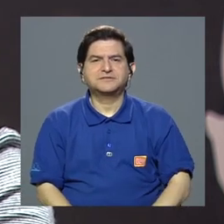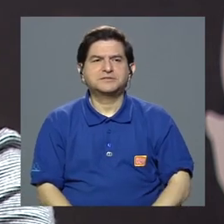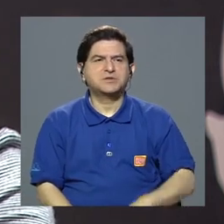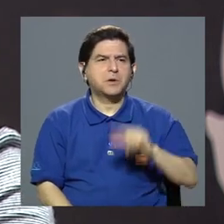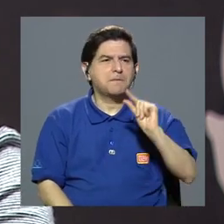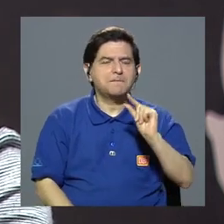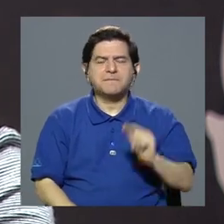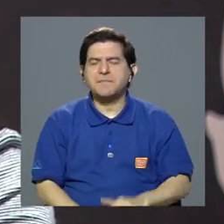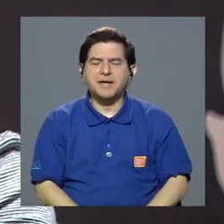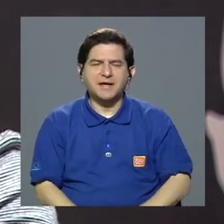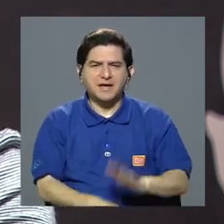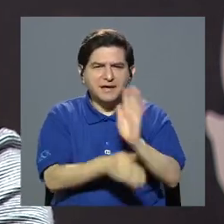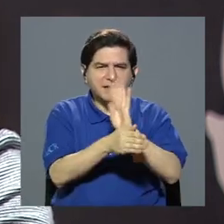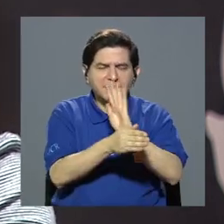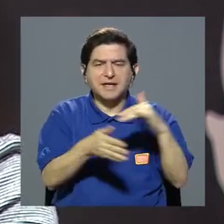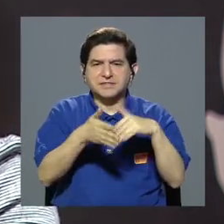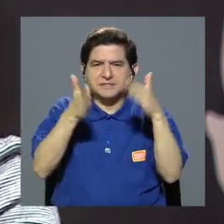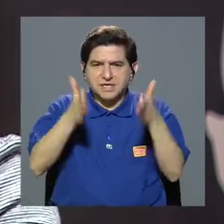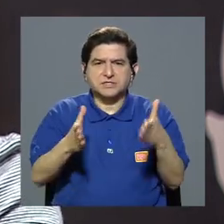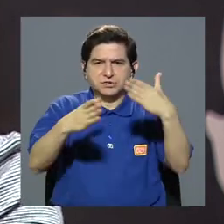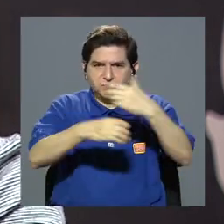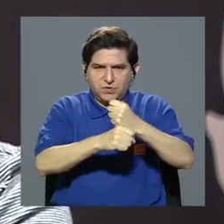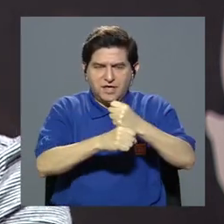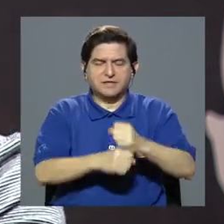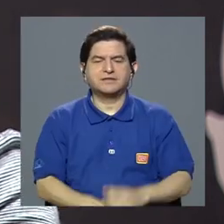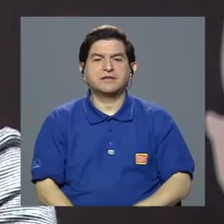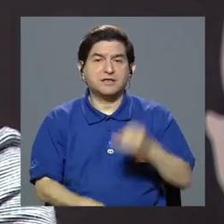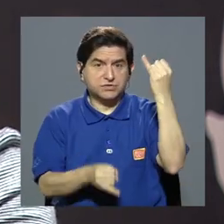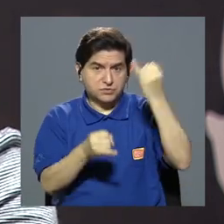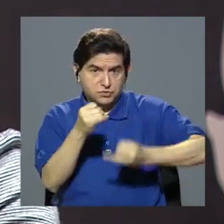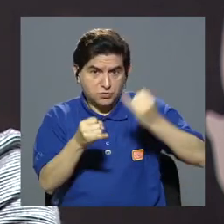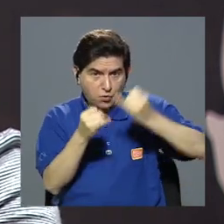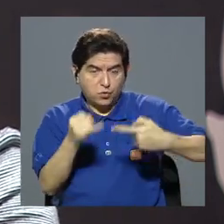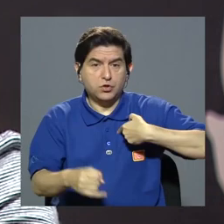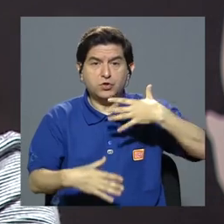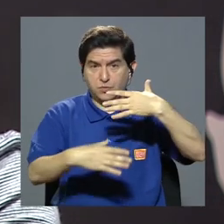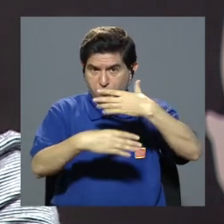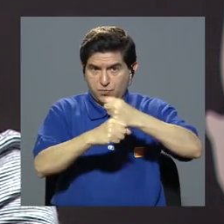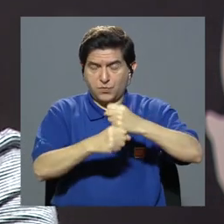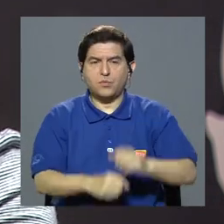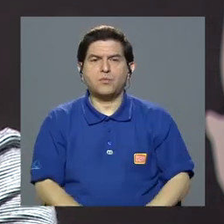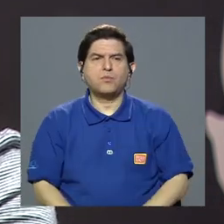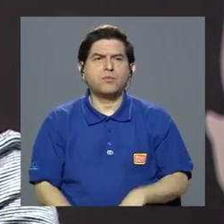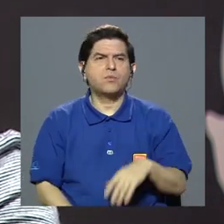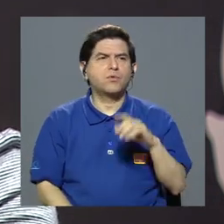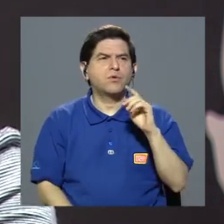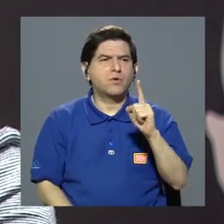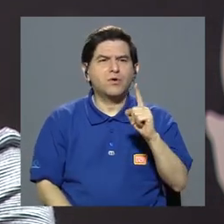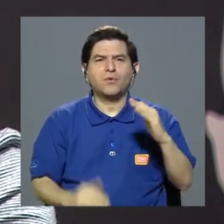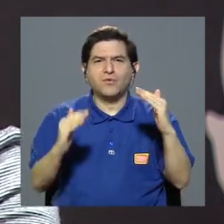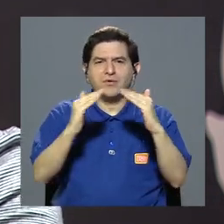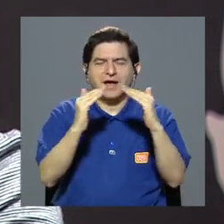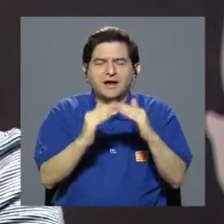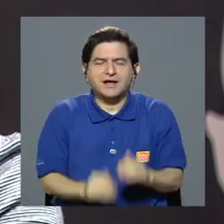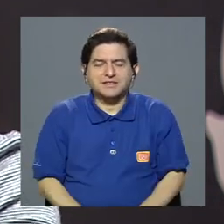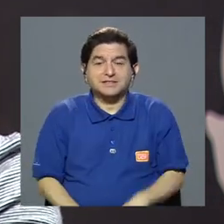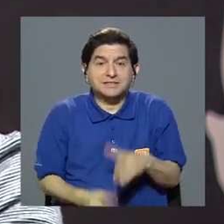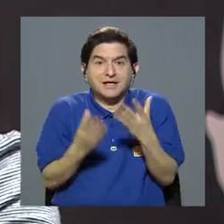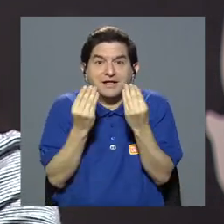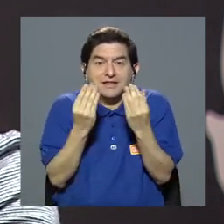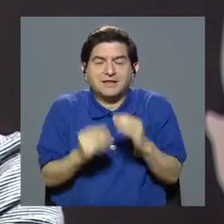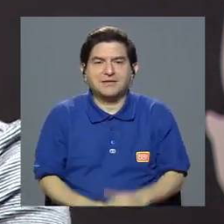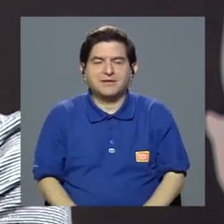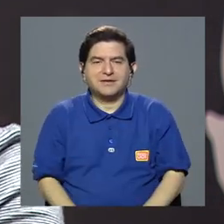sido cortometrajes de estudiantes y lo último que hice este fue una casa de sustos de un